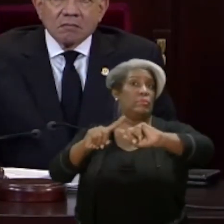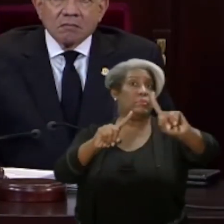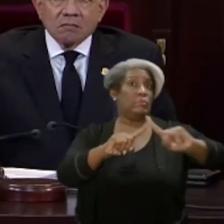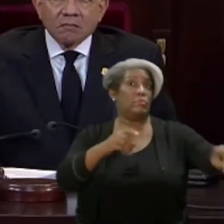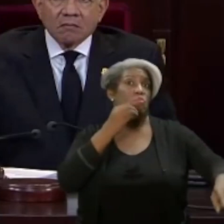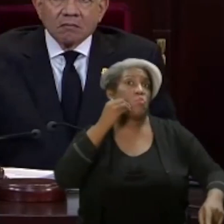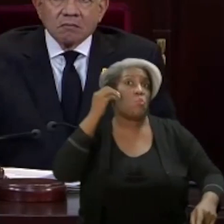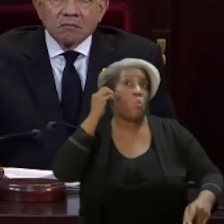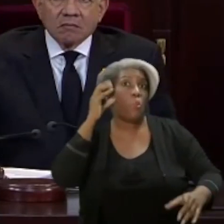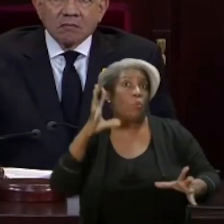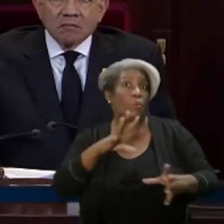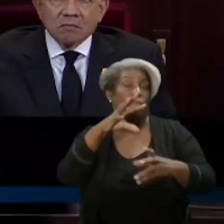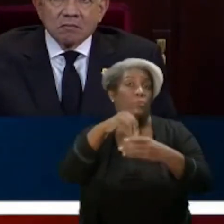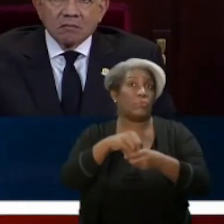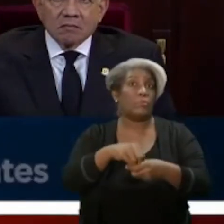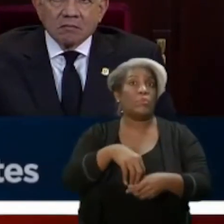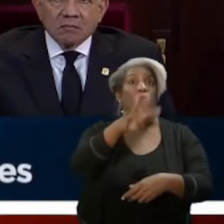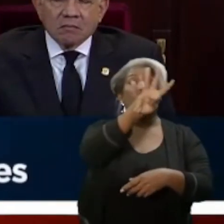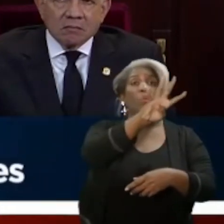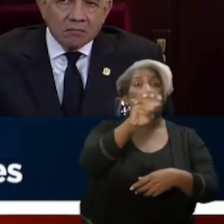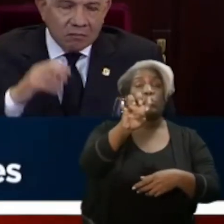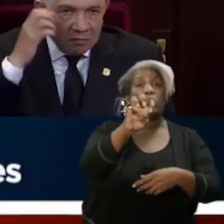participantes.